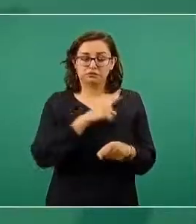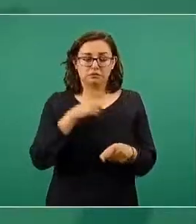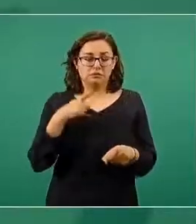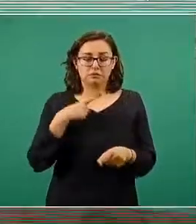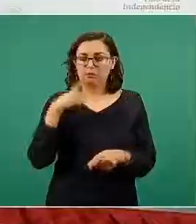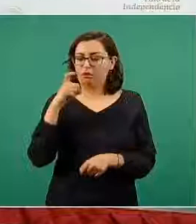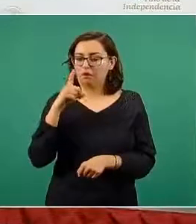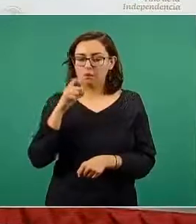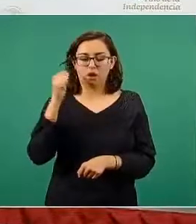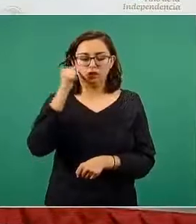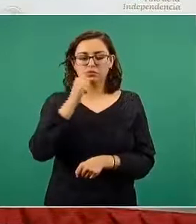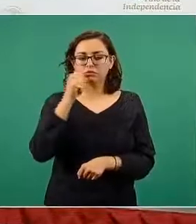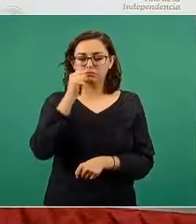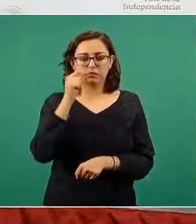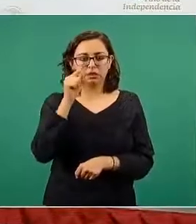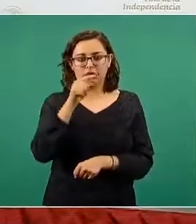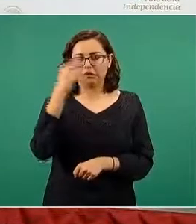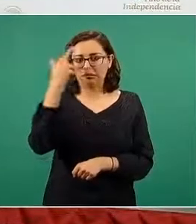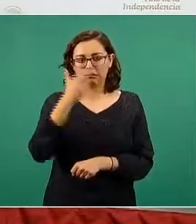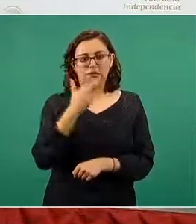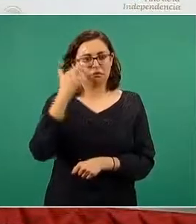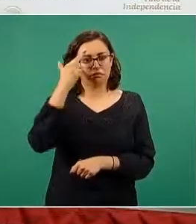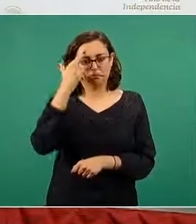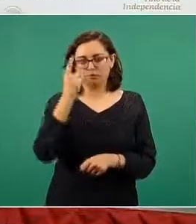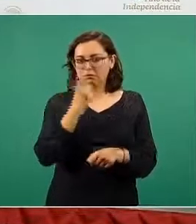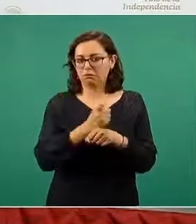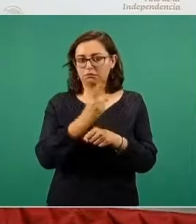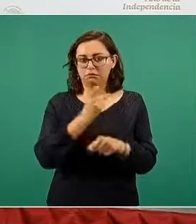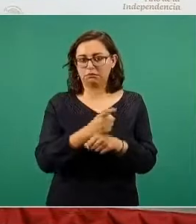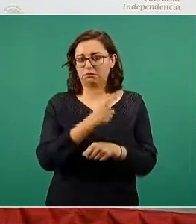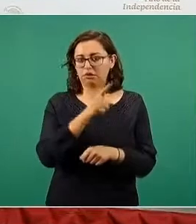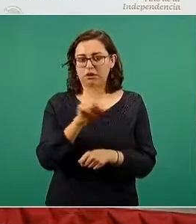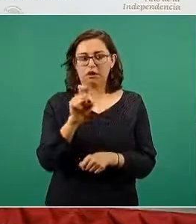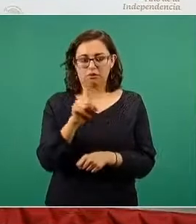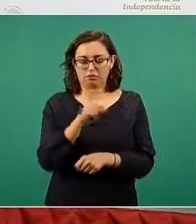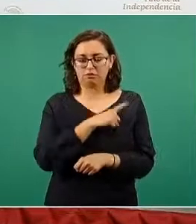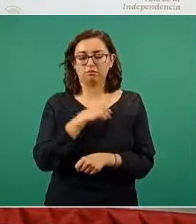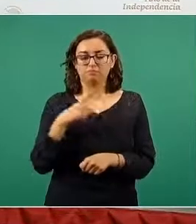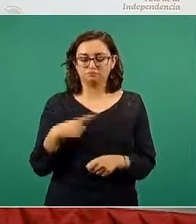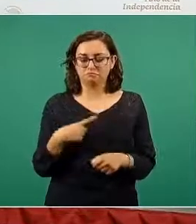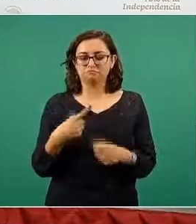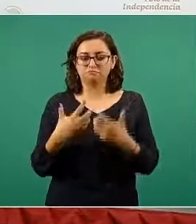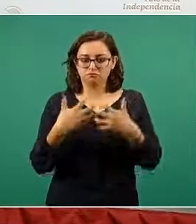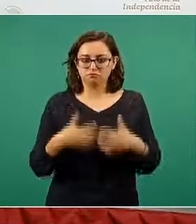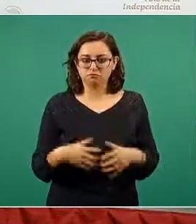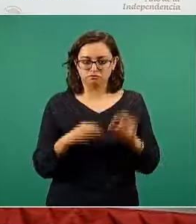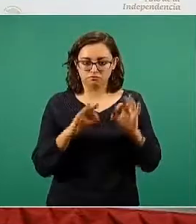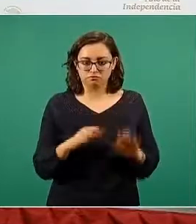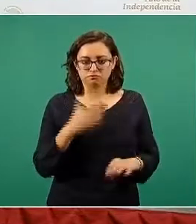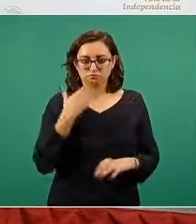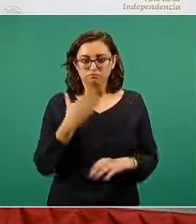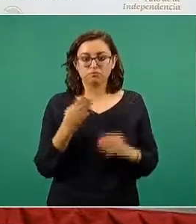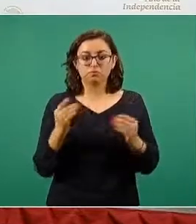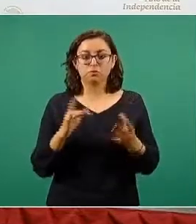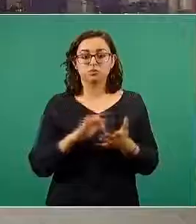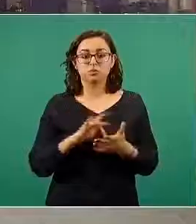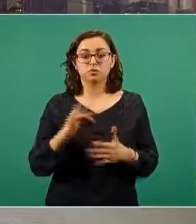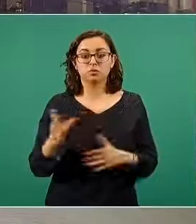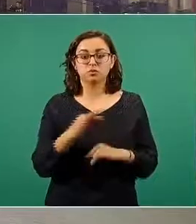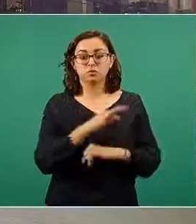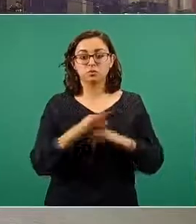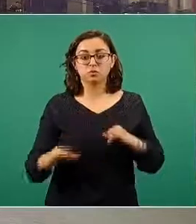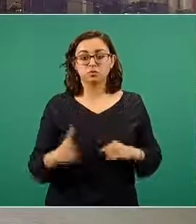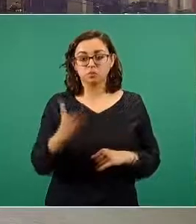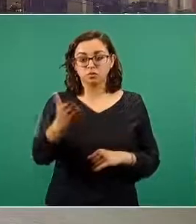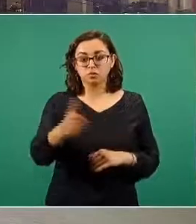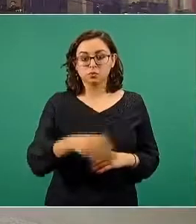quedar sin agua. Es un insumo que siempre se debe de tener para poder funcionar. Muchas gracias, Gerardo. Finalmente,